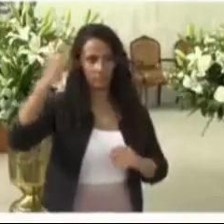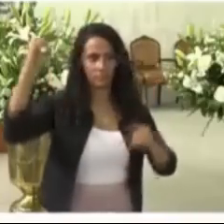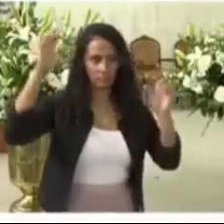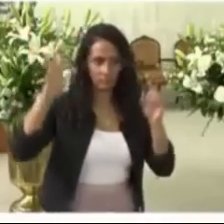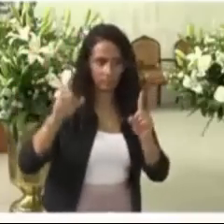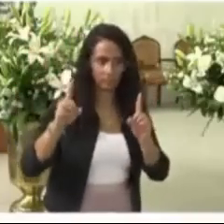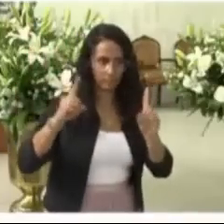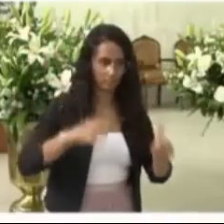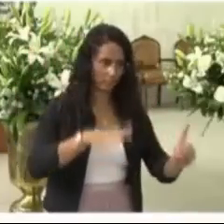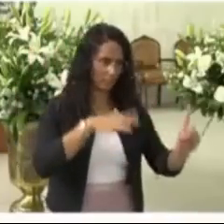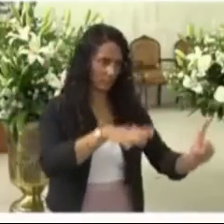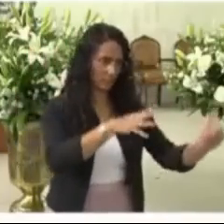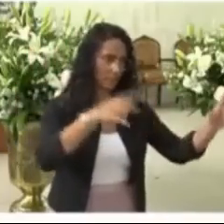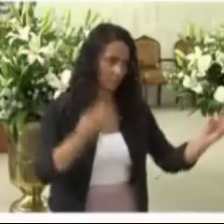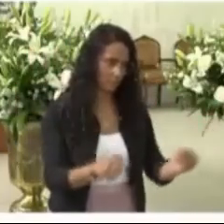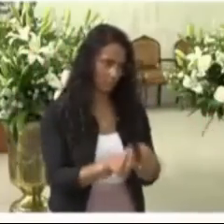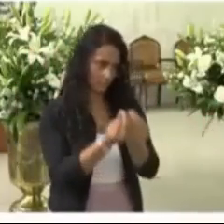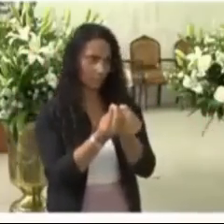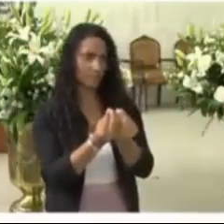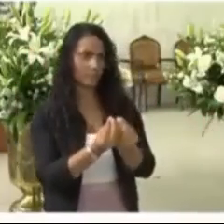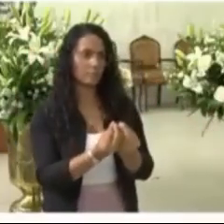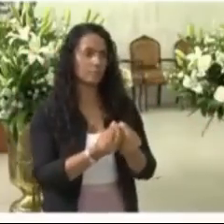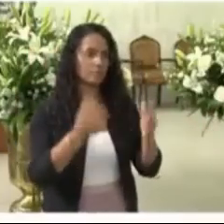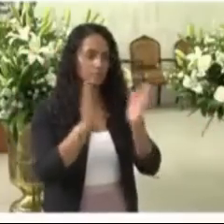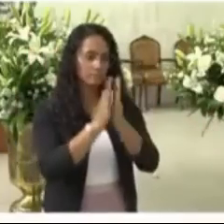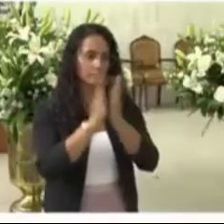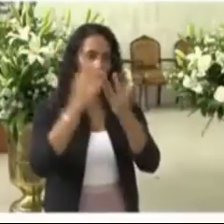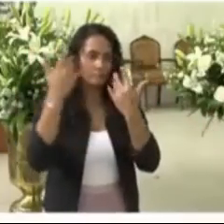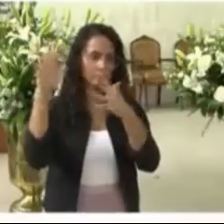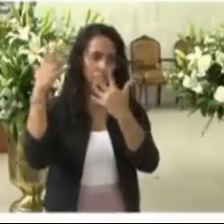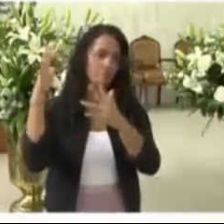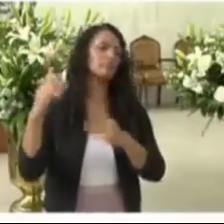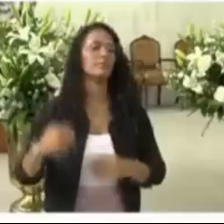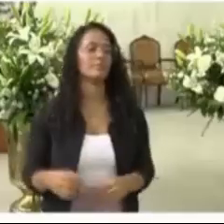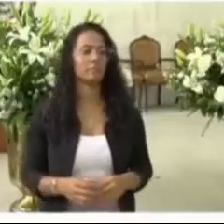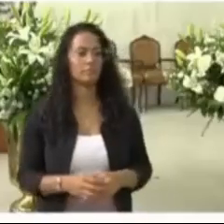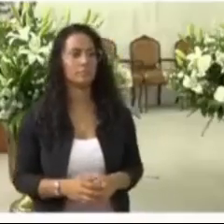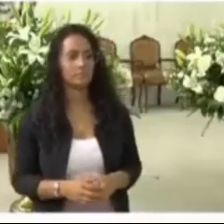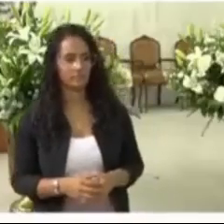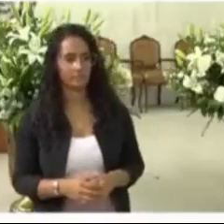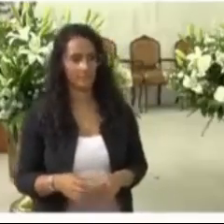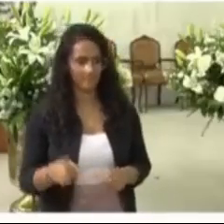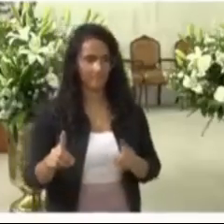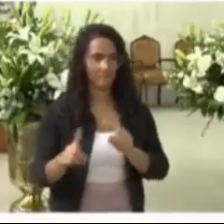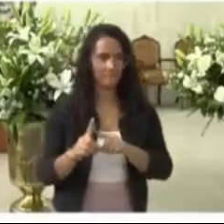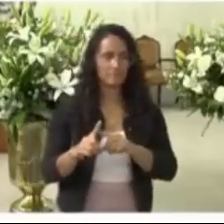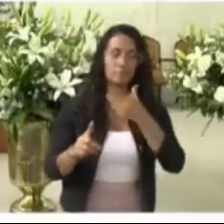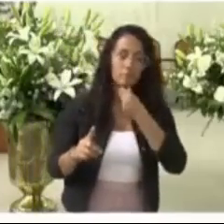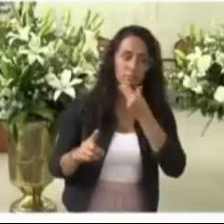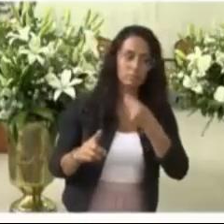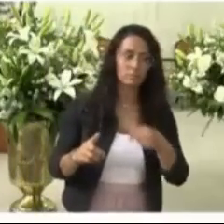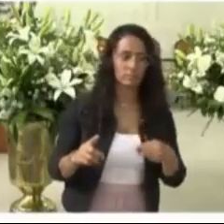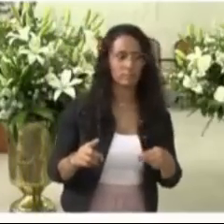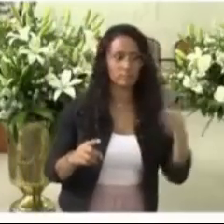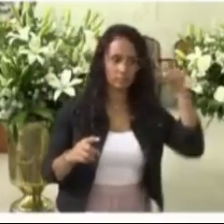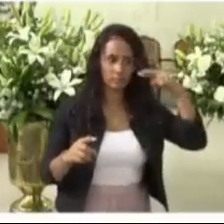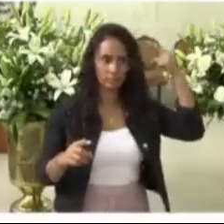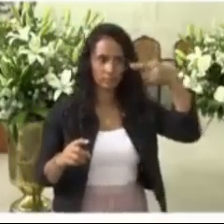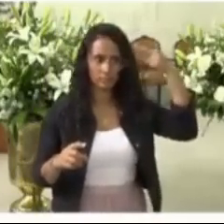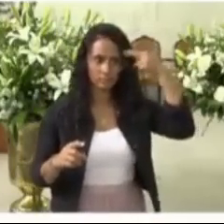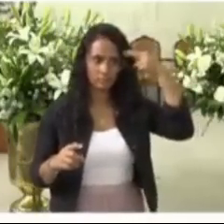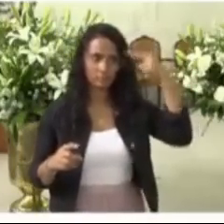su nombre, gloria. Cuando el rey Josafat escucha esta